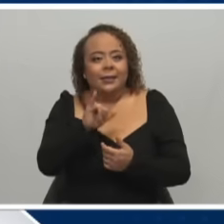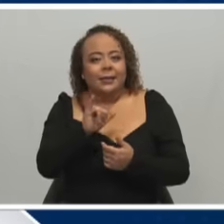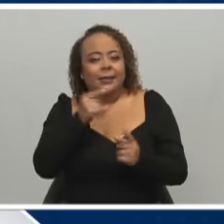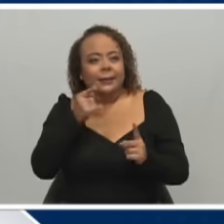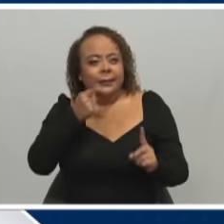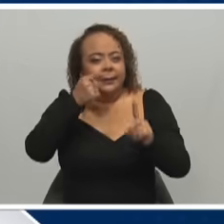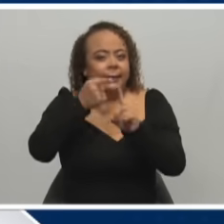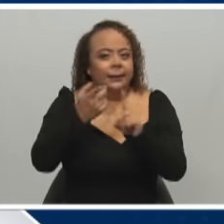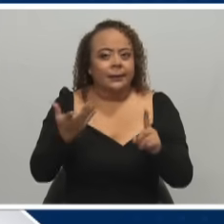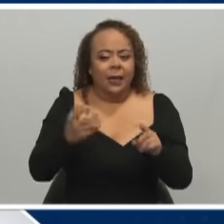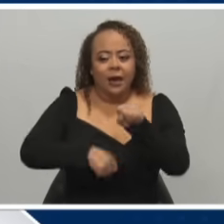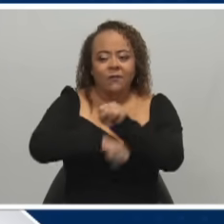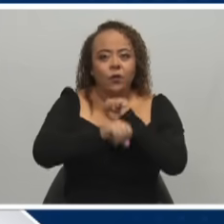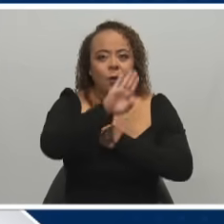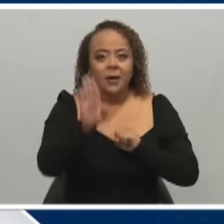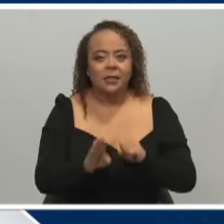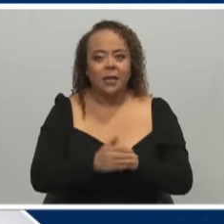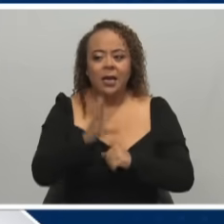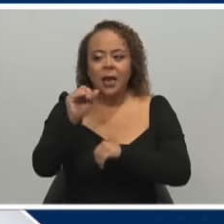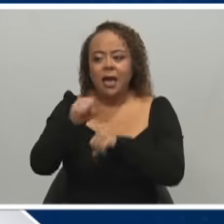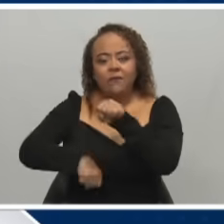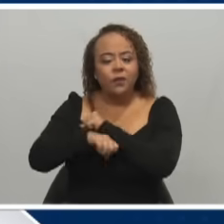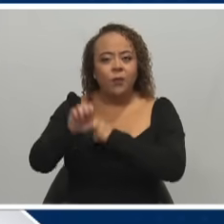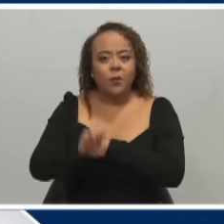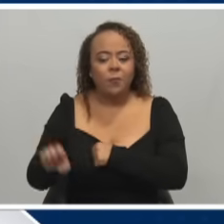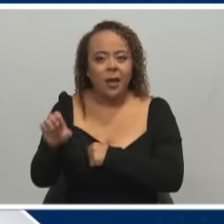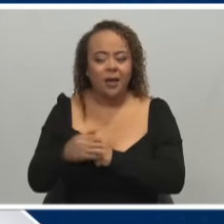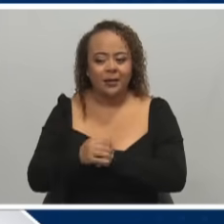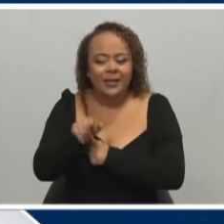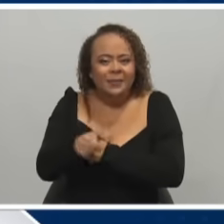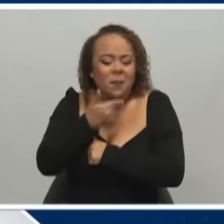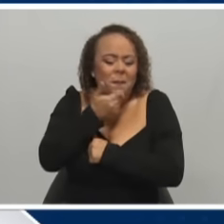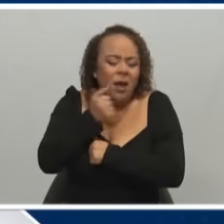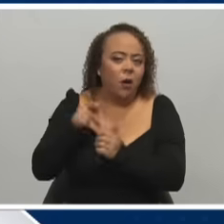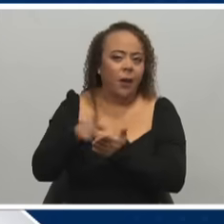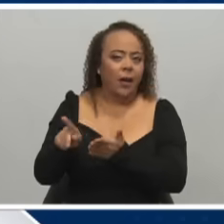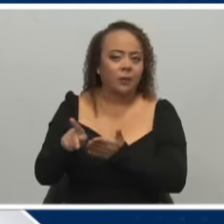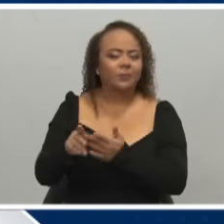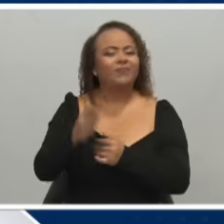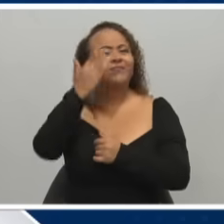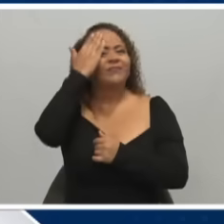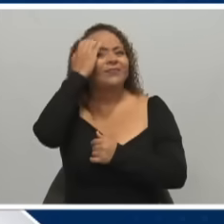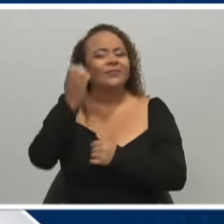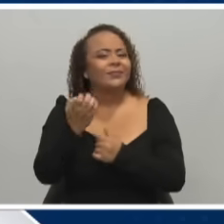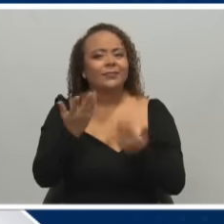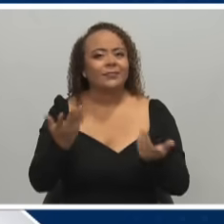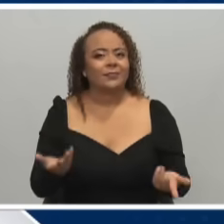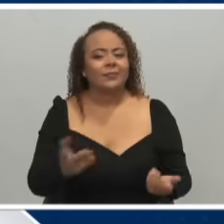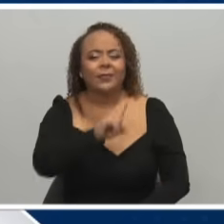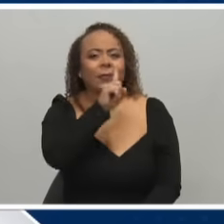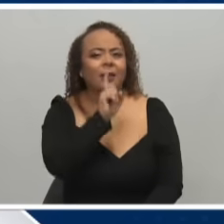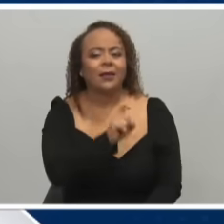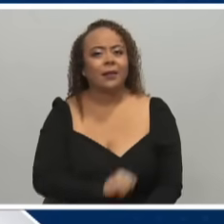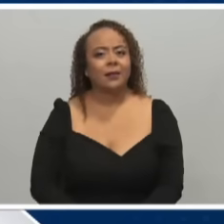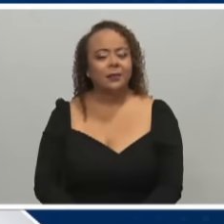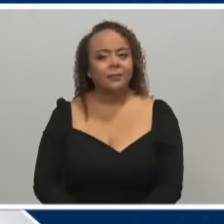pretendían en el fútbol brasileño y en el fútbol europeo si es uno de los mejores pagados el asunto es por qué de quién